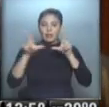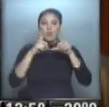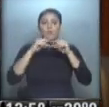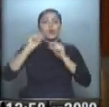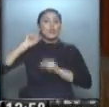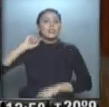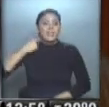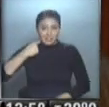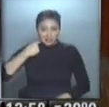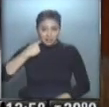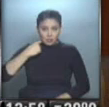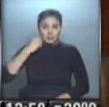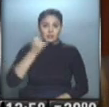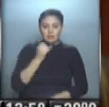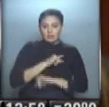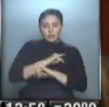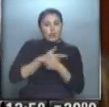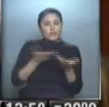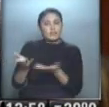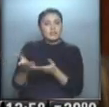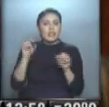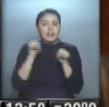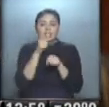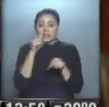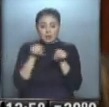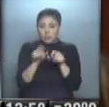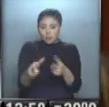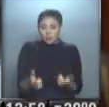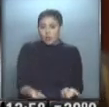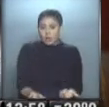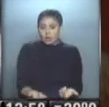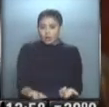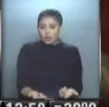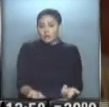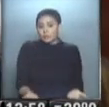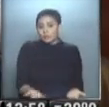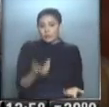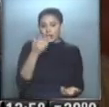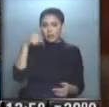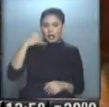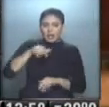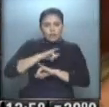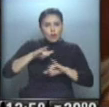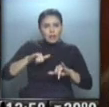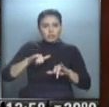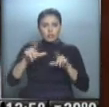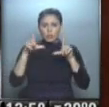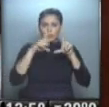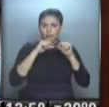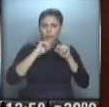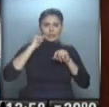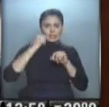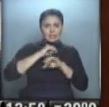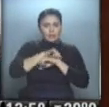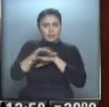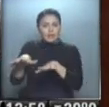13 provea medios hacia el cable. Es decir, de no existir el cable, en el que se distribuye la información desde el Canal 13 hacia el cable,